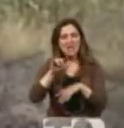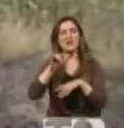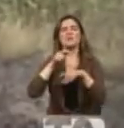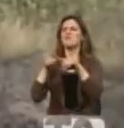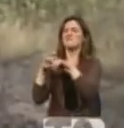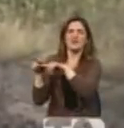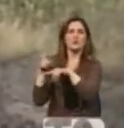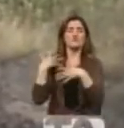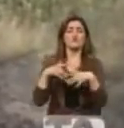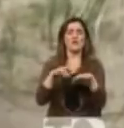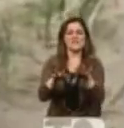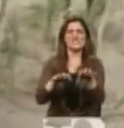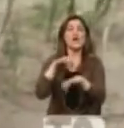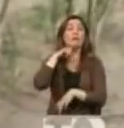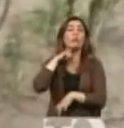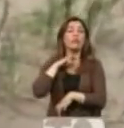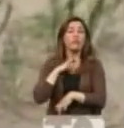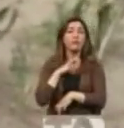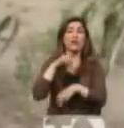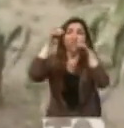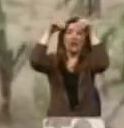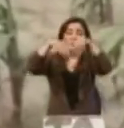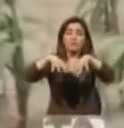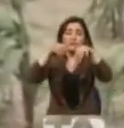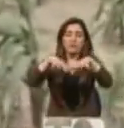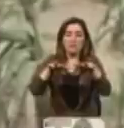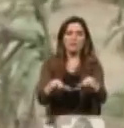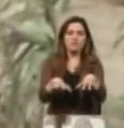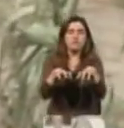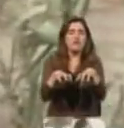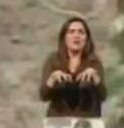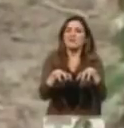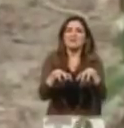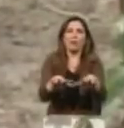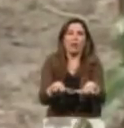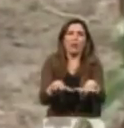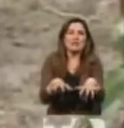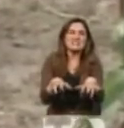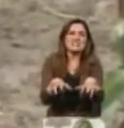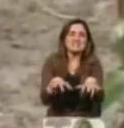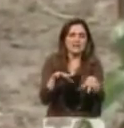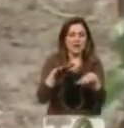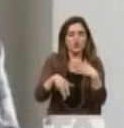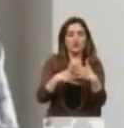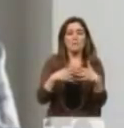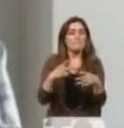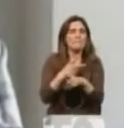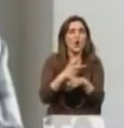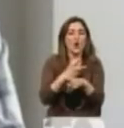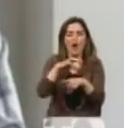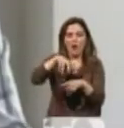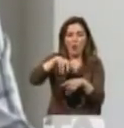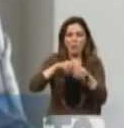Por esta característica no retienen el agua y al no contar con agua de riego son los más afectados. Yo creo